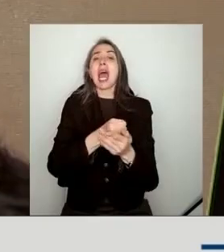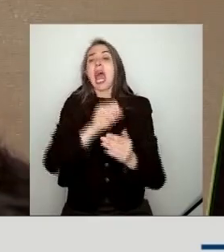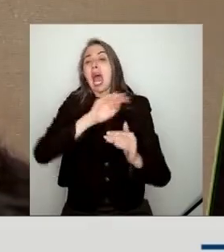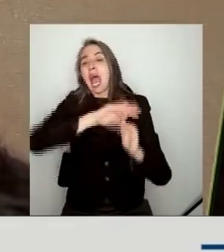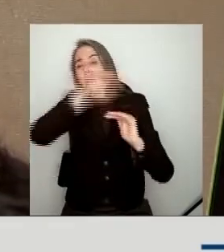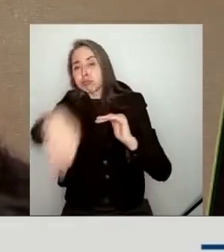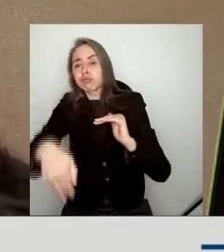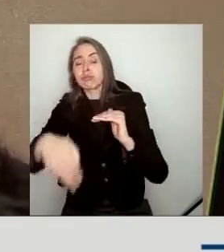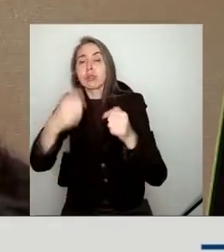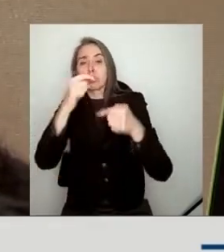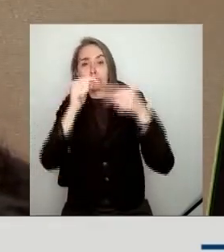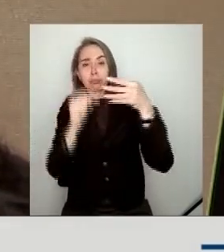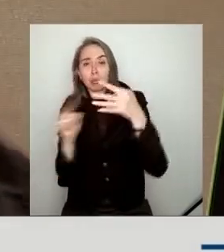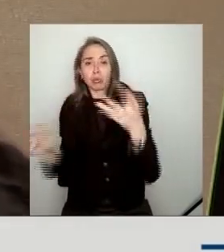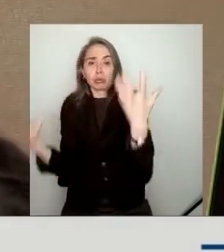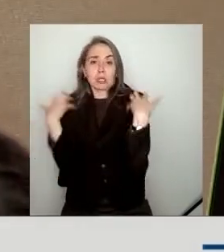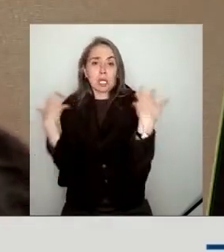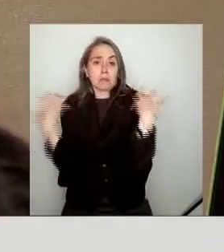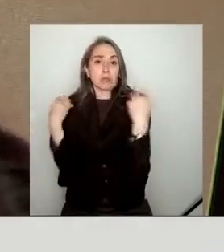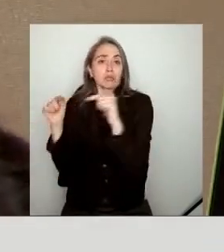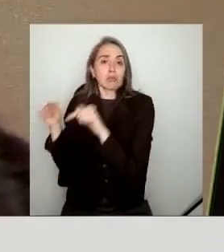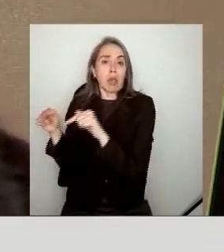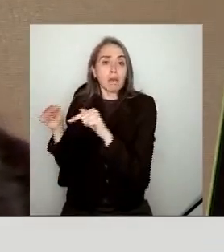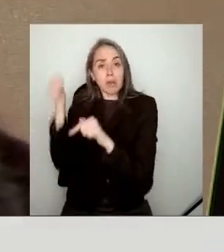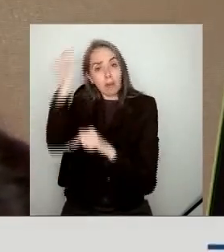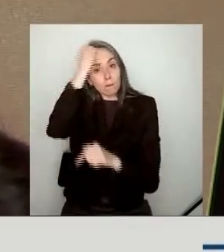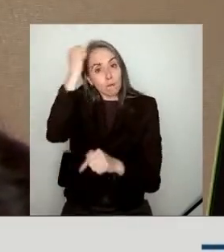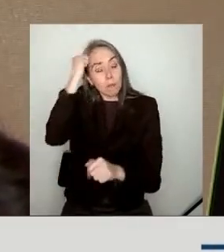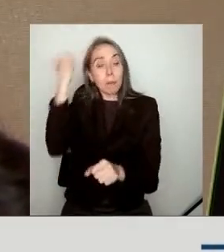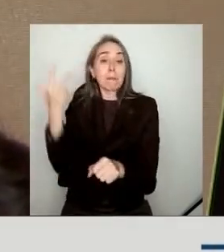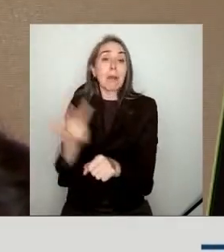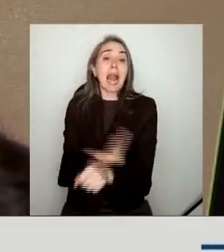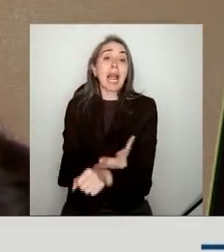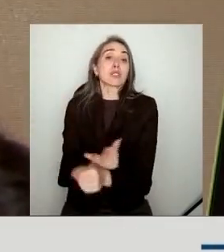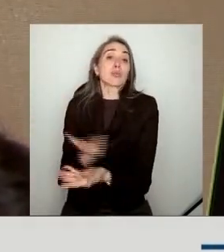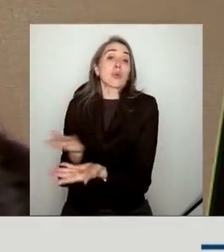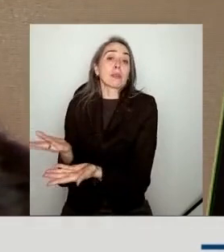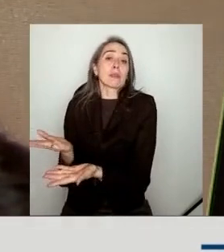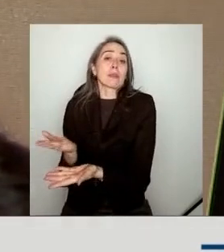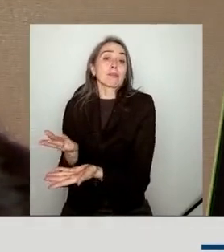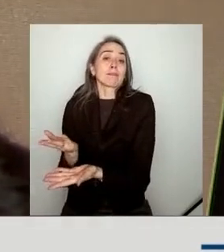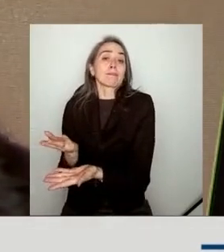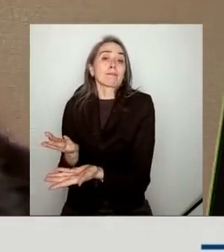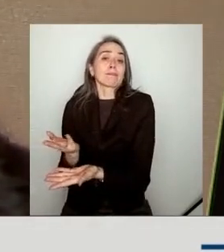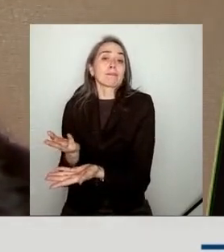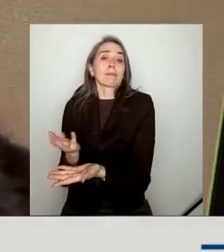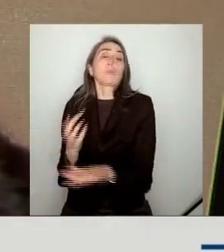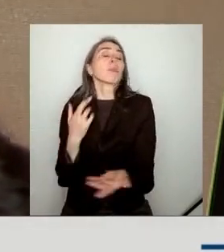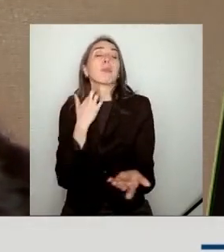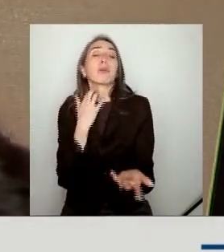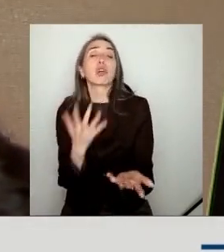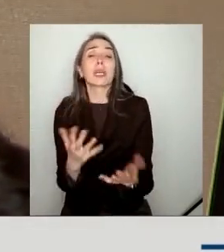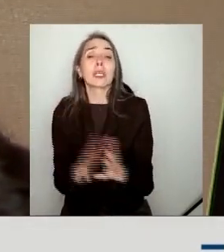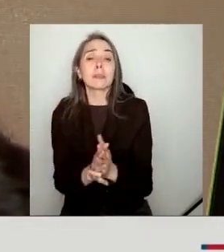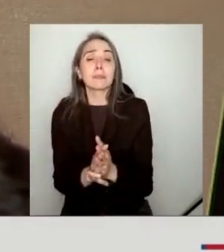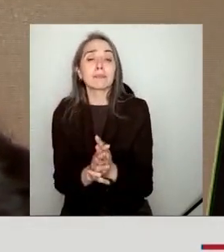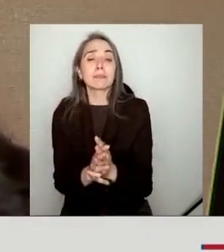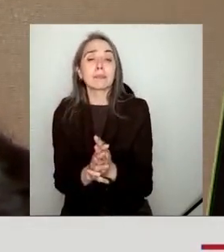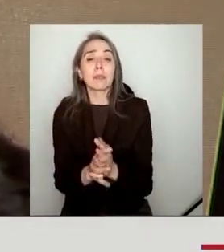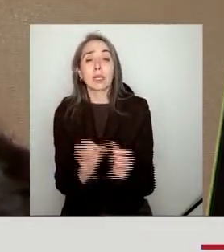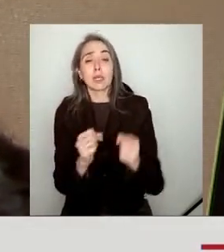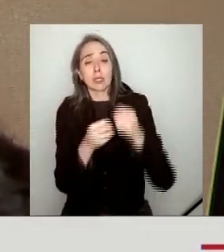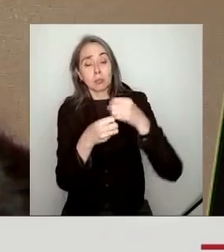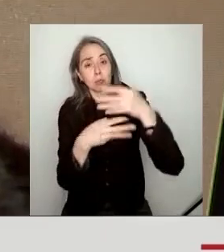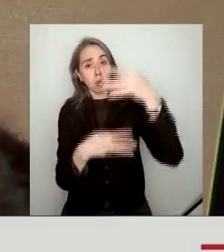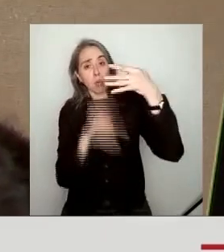que desafortunadamente le ha tocado vivir producto de este sin número de eventos que nos